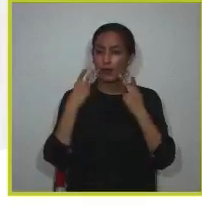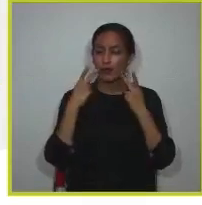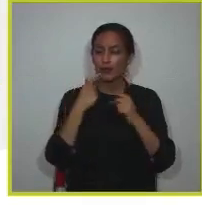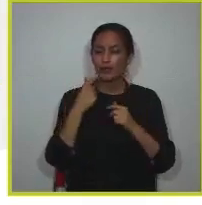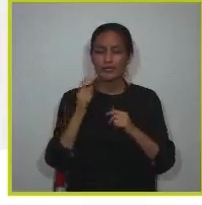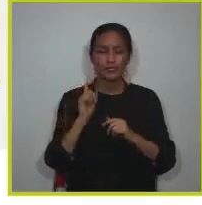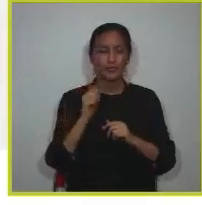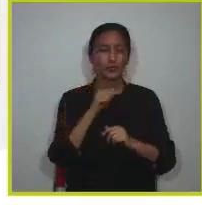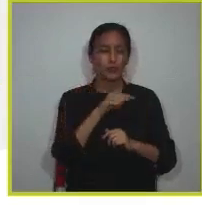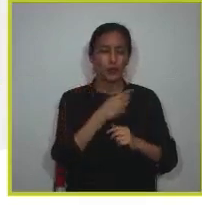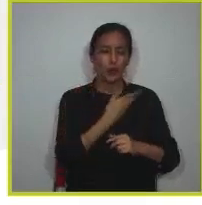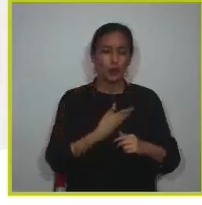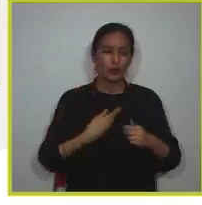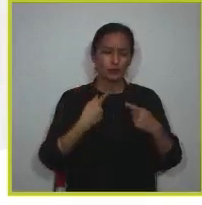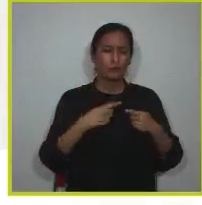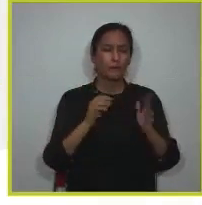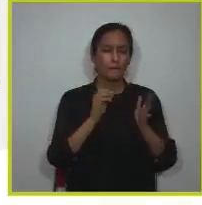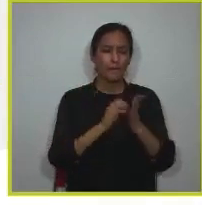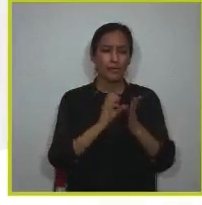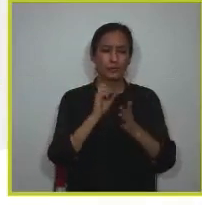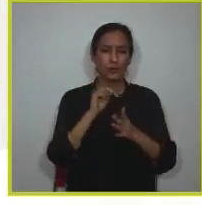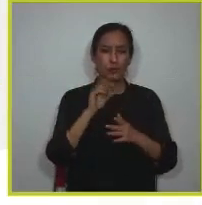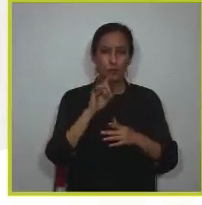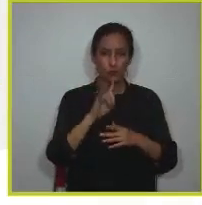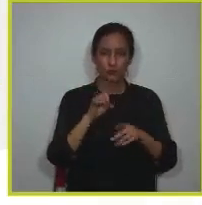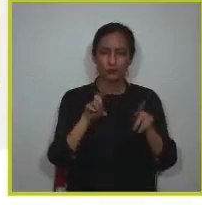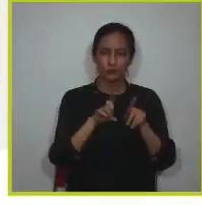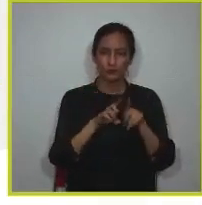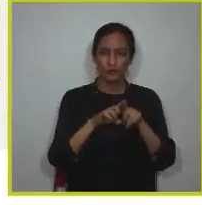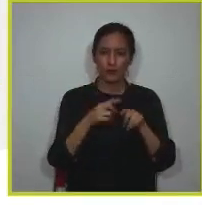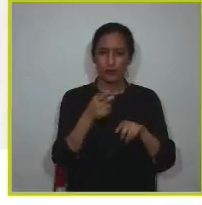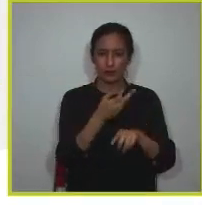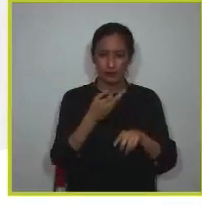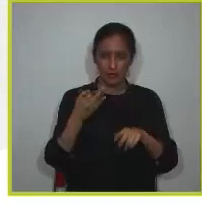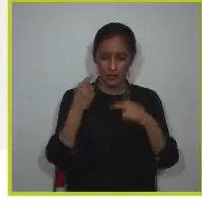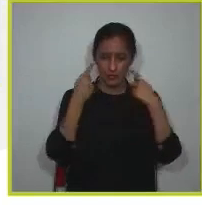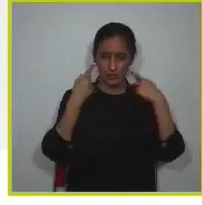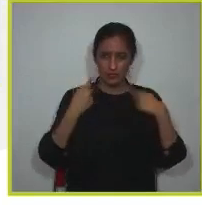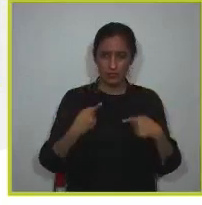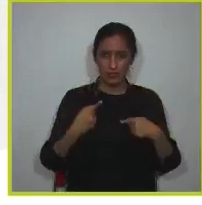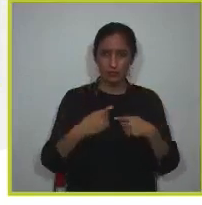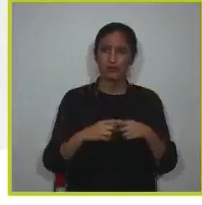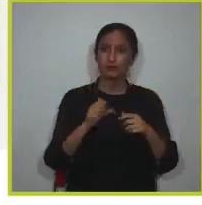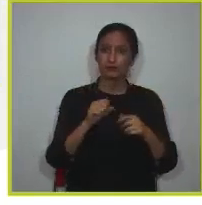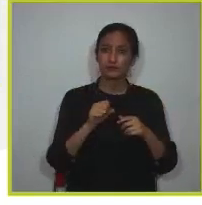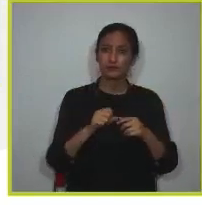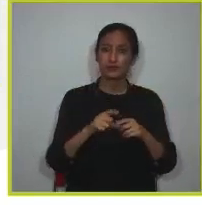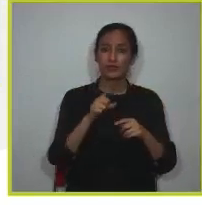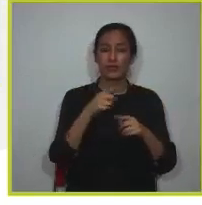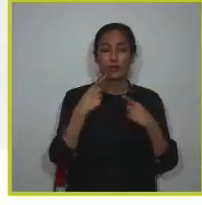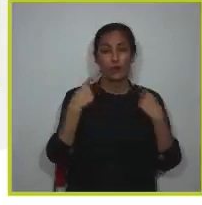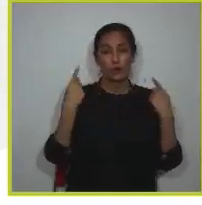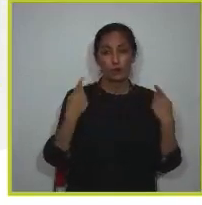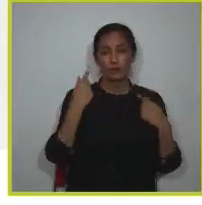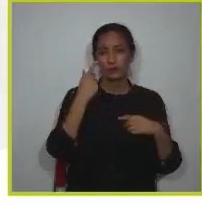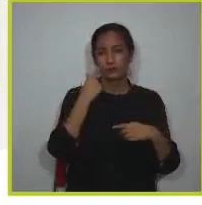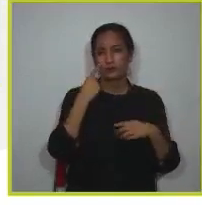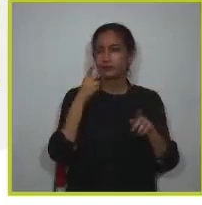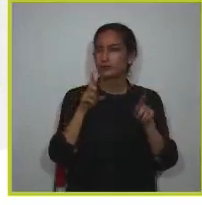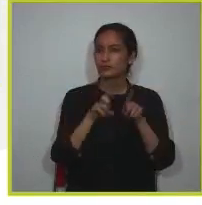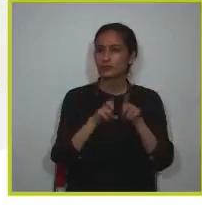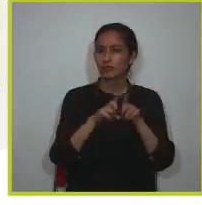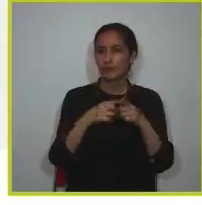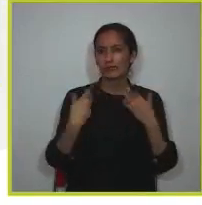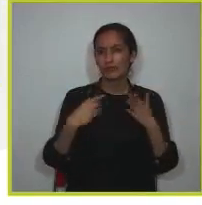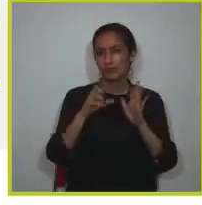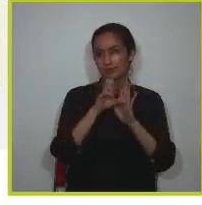Y a vos de ellos por ser una organización que goza de un significativo capital reputacional cuenta con